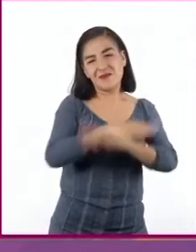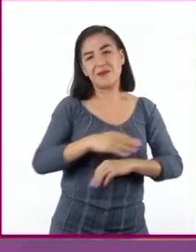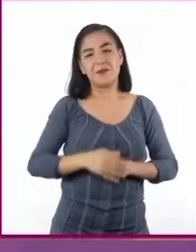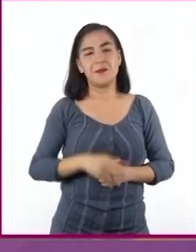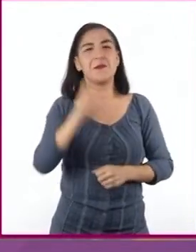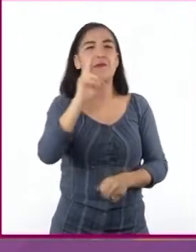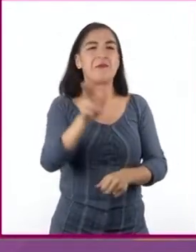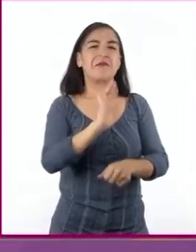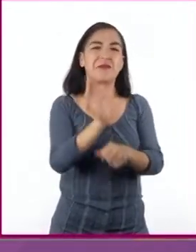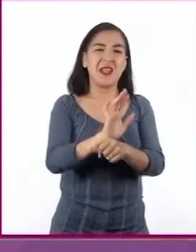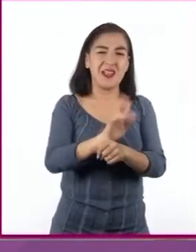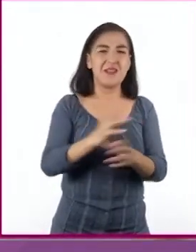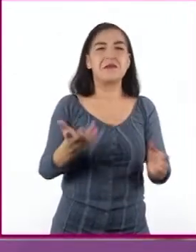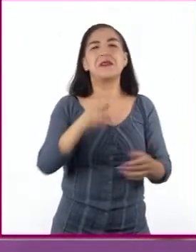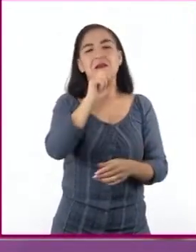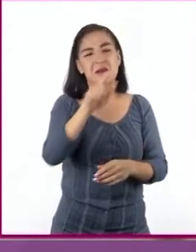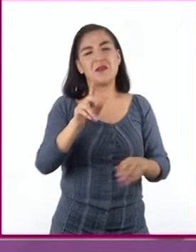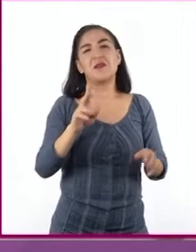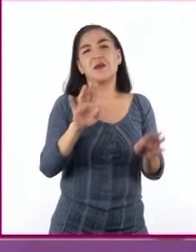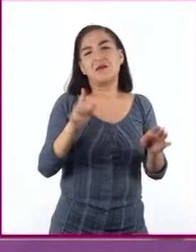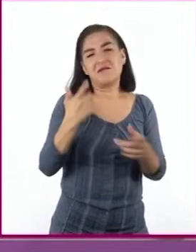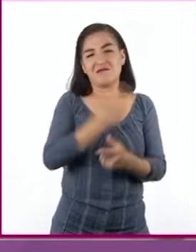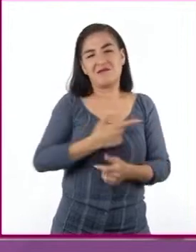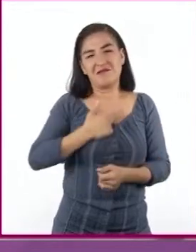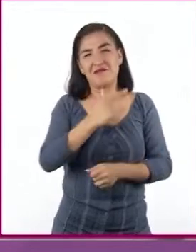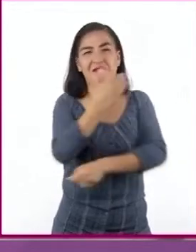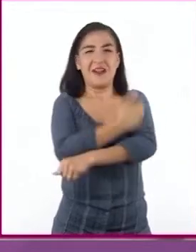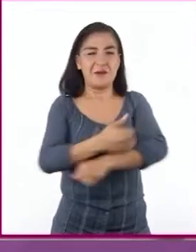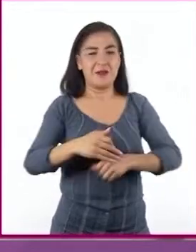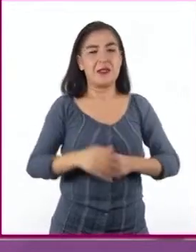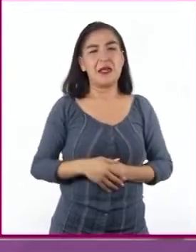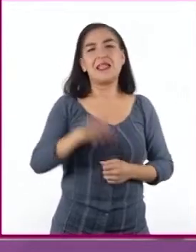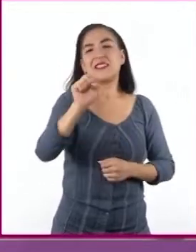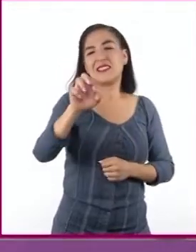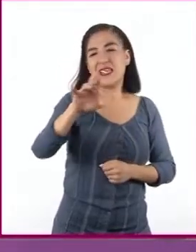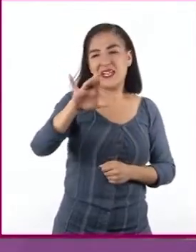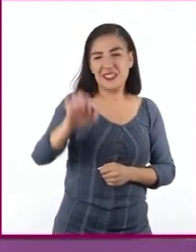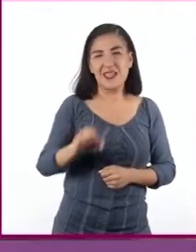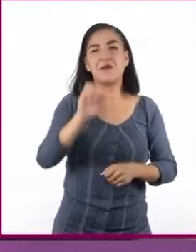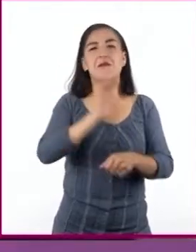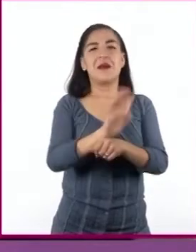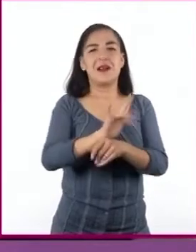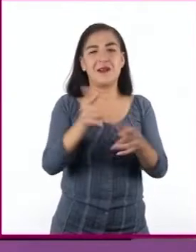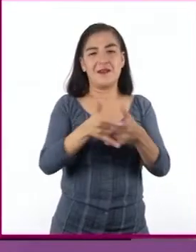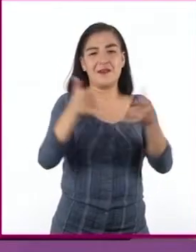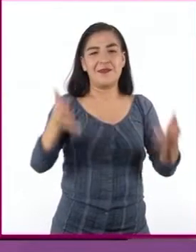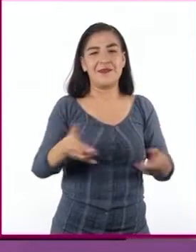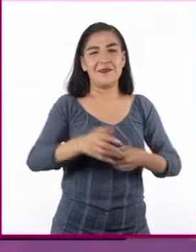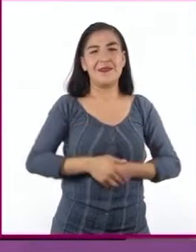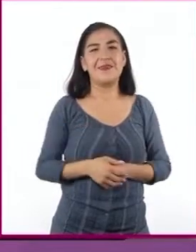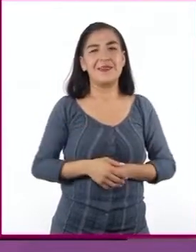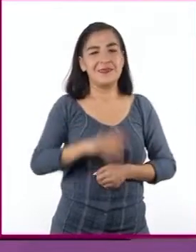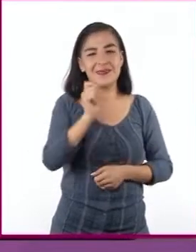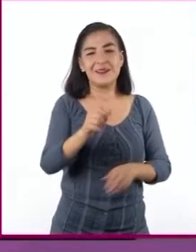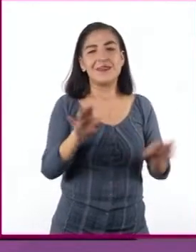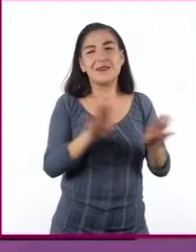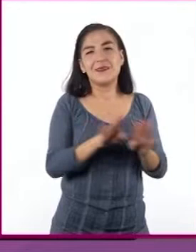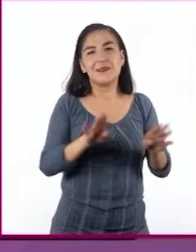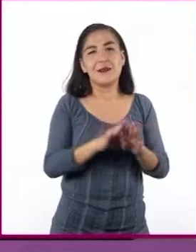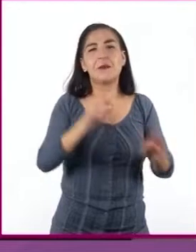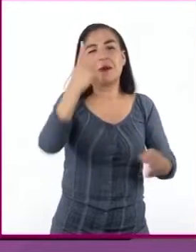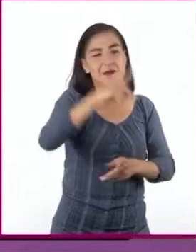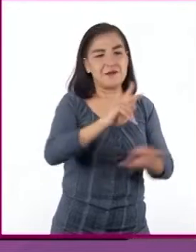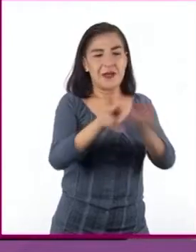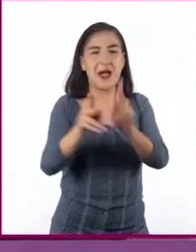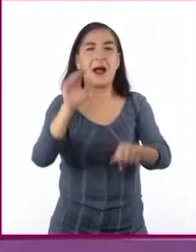entretenerme un rato con mi familia. Para ver series y películas históricas. Más que nada para comunicarme con mis amigos y